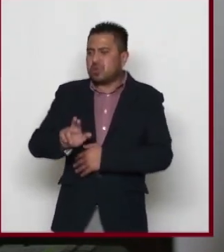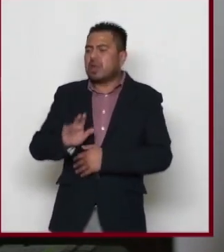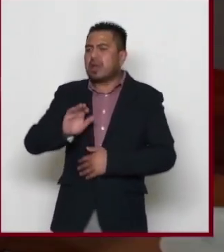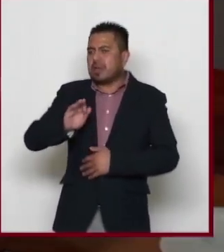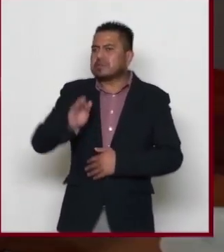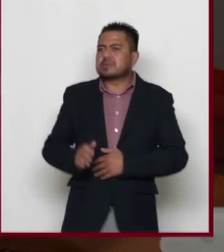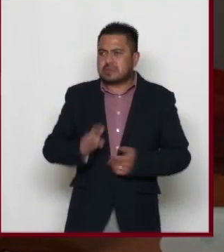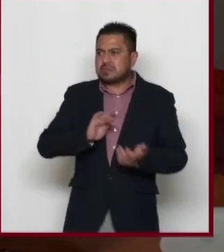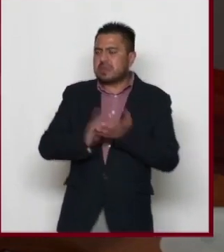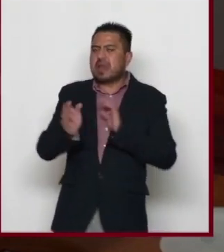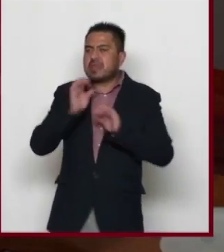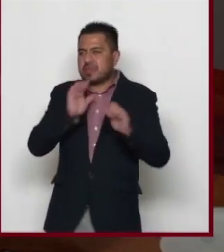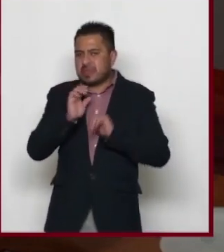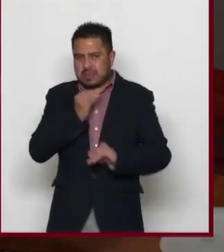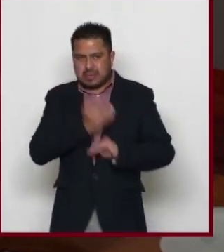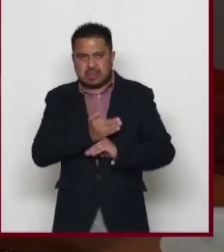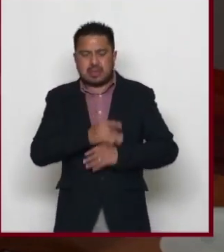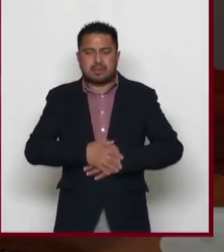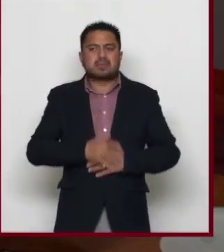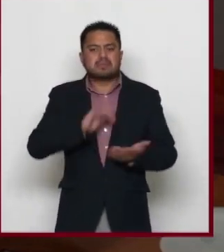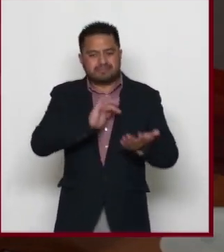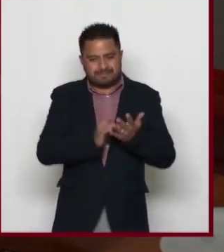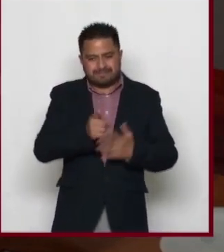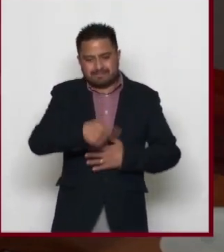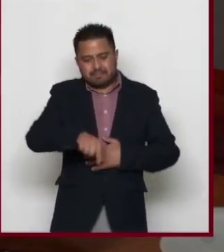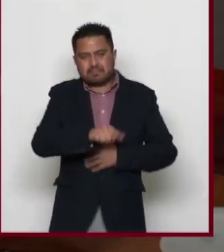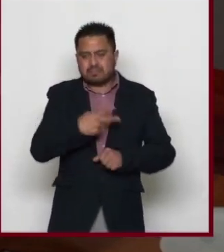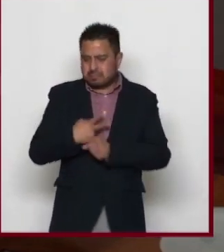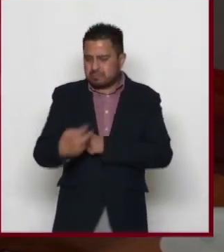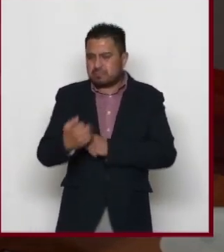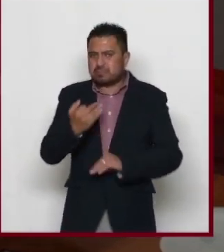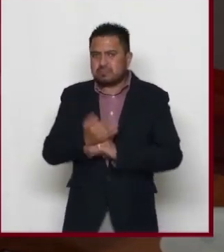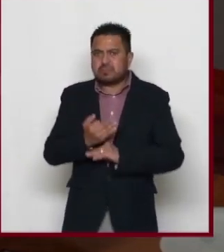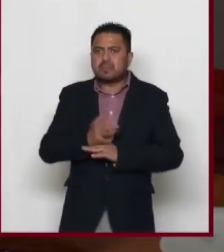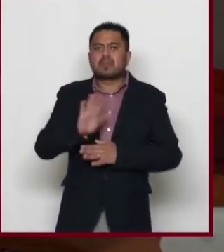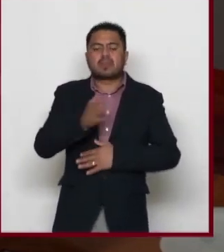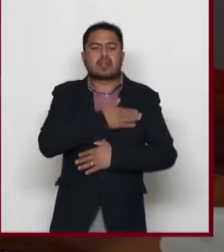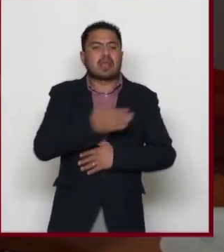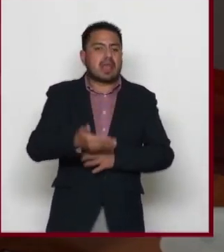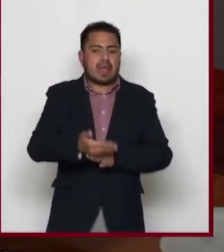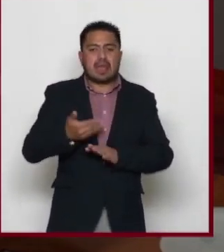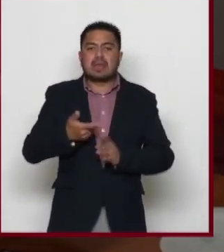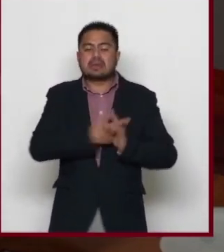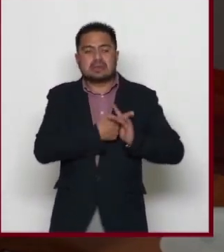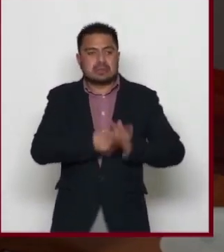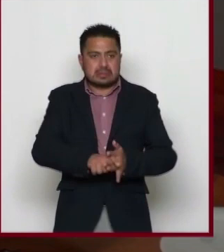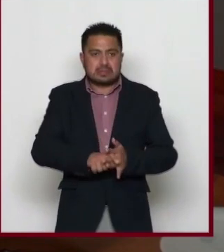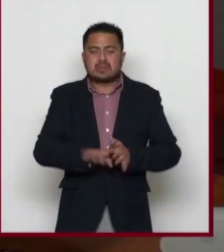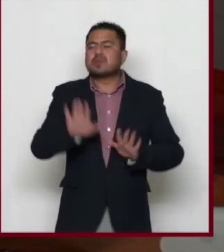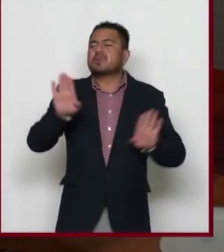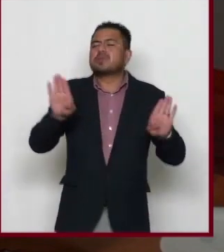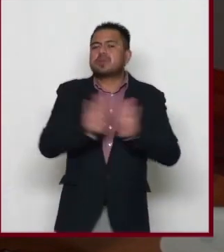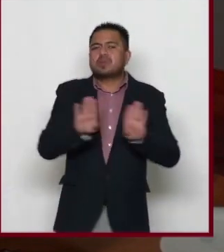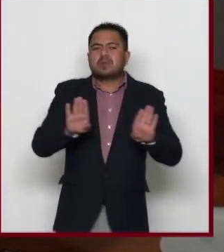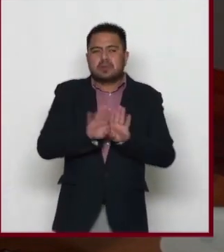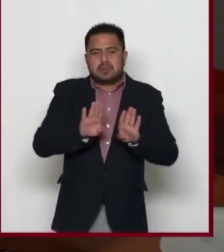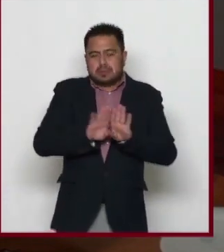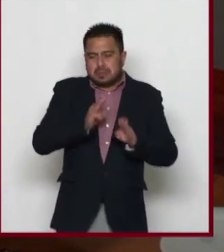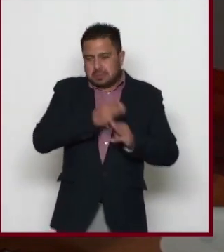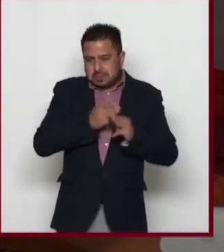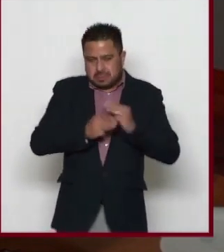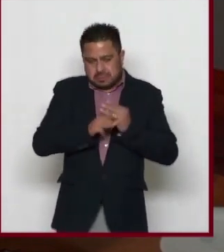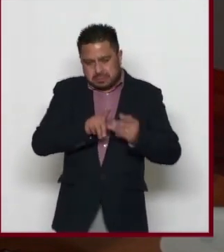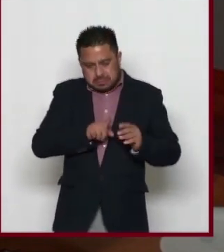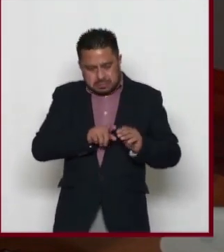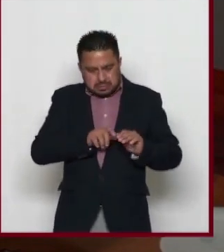Maqueo. Bienvenida, doctora. Muchas gracias por aceptar esta entrevista. No, gracias a ustedes por invitarme. Bueno, antes